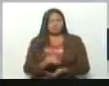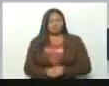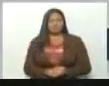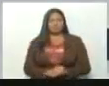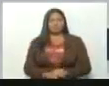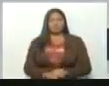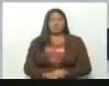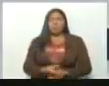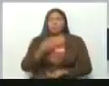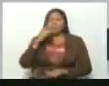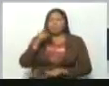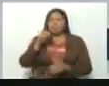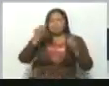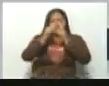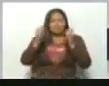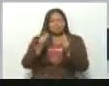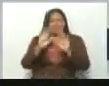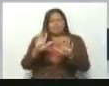sistema.